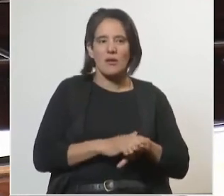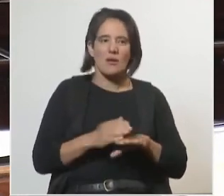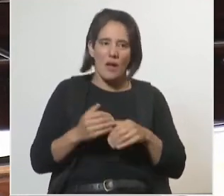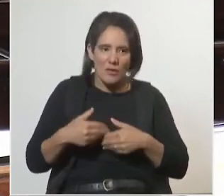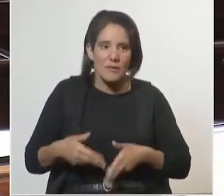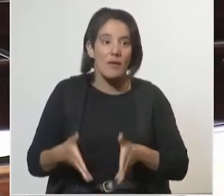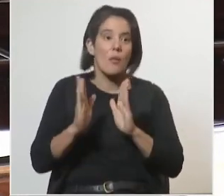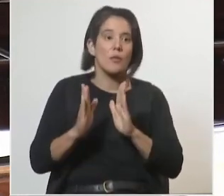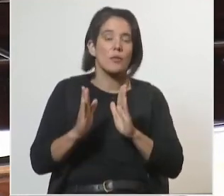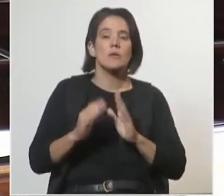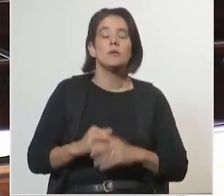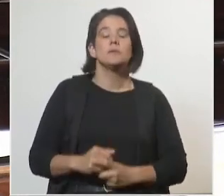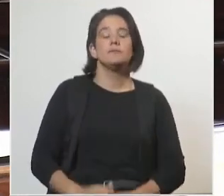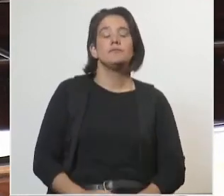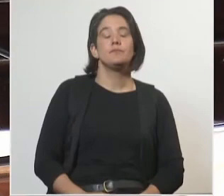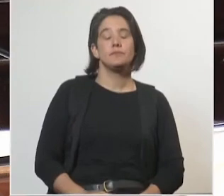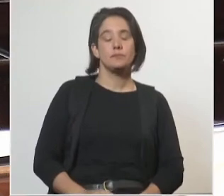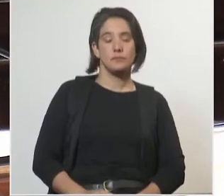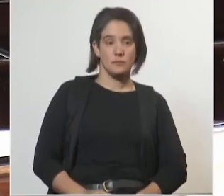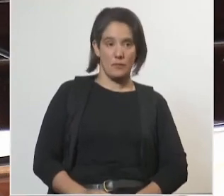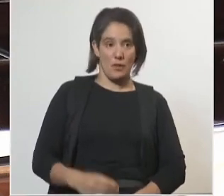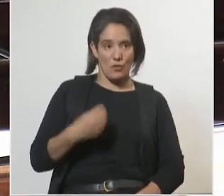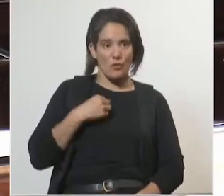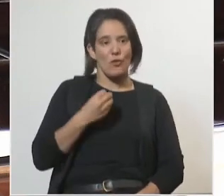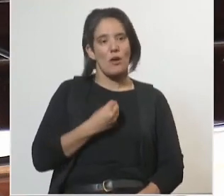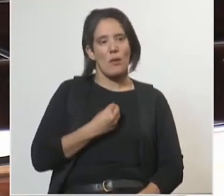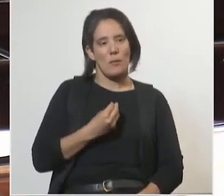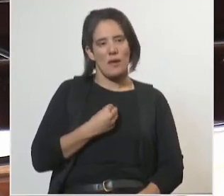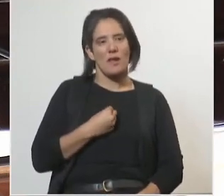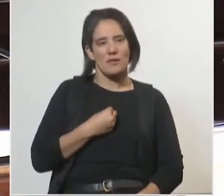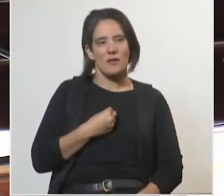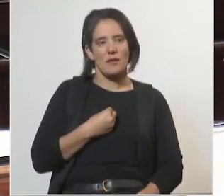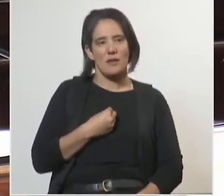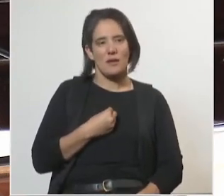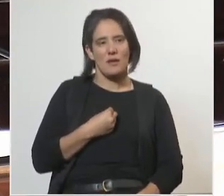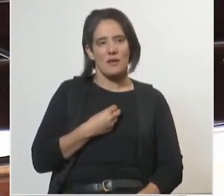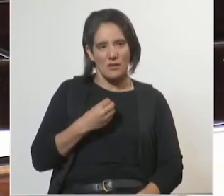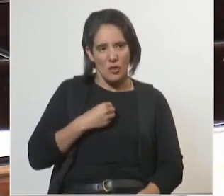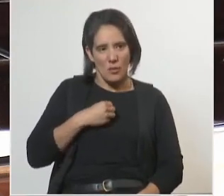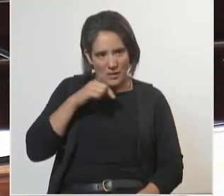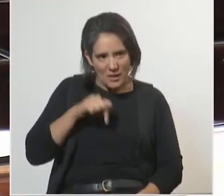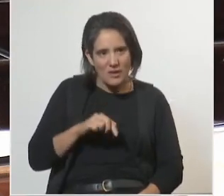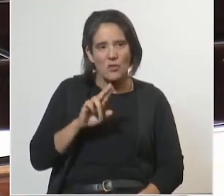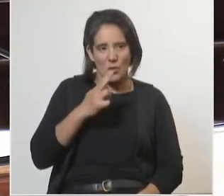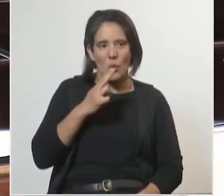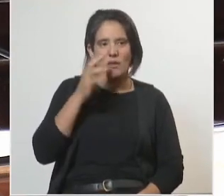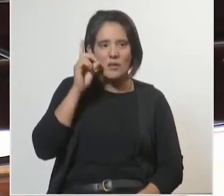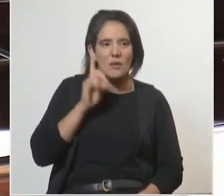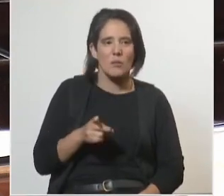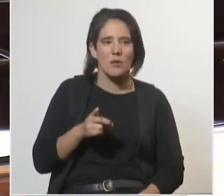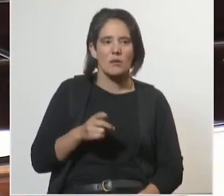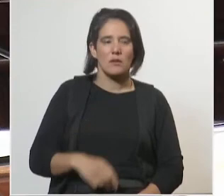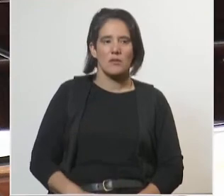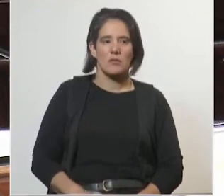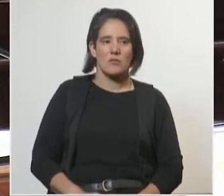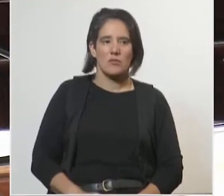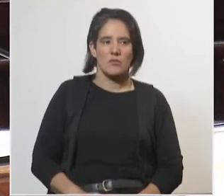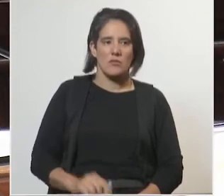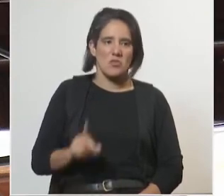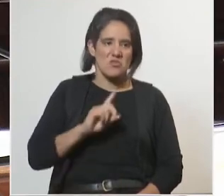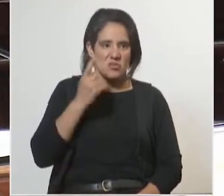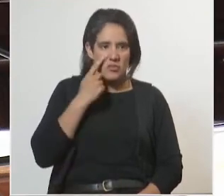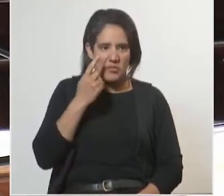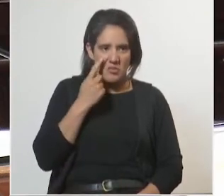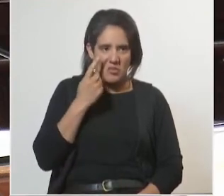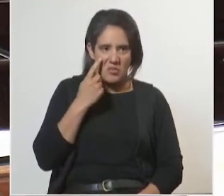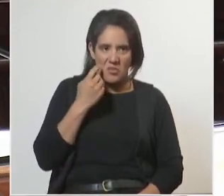Y yo tengo la esperanza de que eso suceda en mi país. Yo